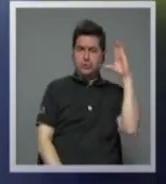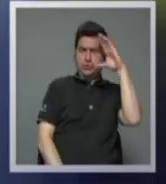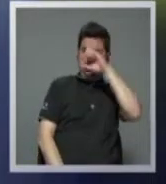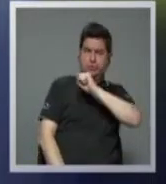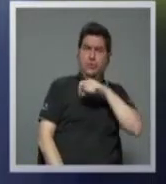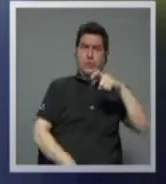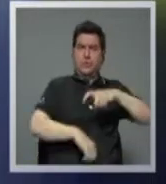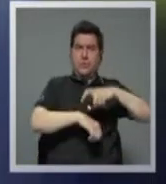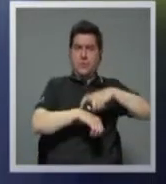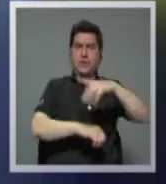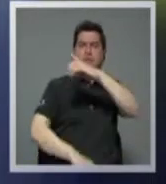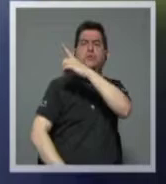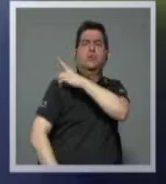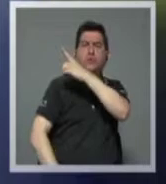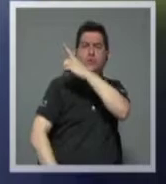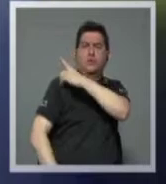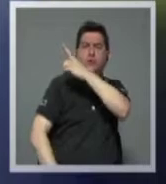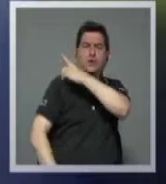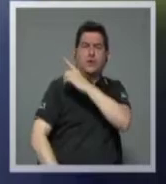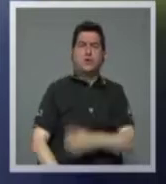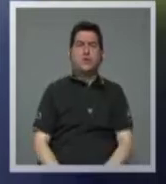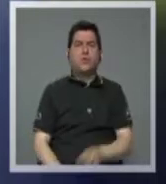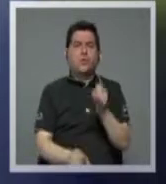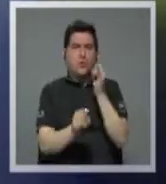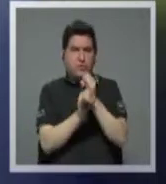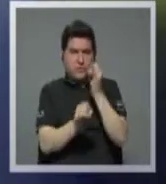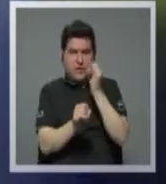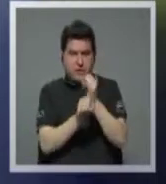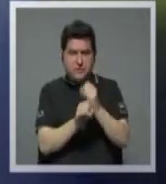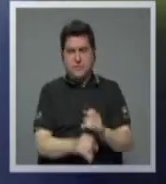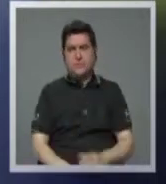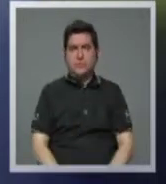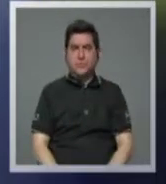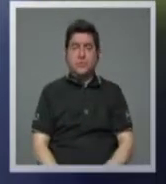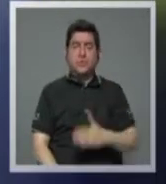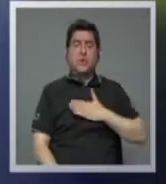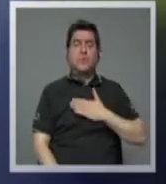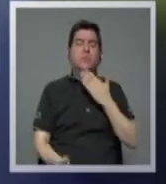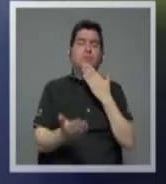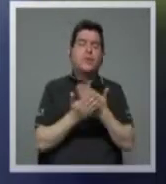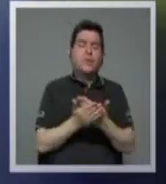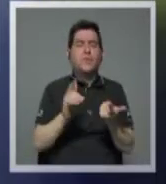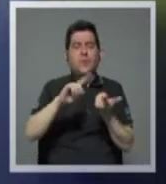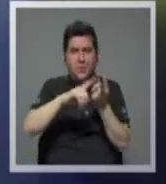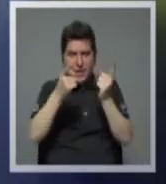entonces director del instituto, mi buen amigo,